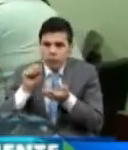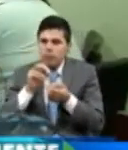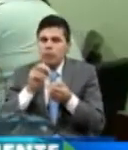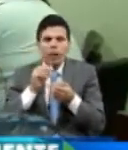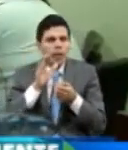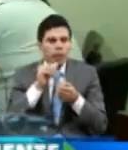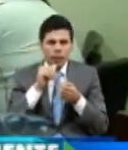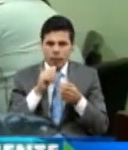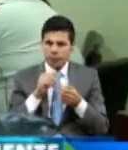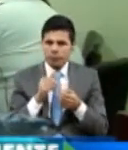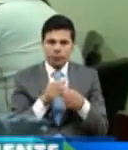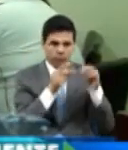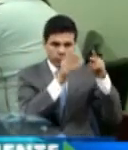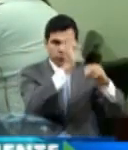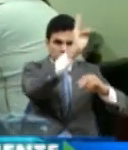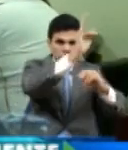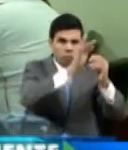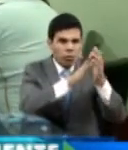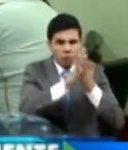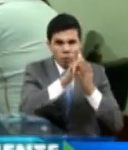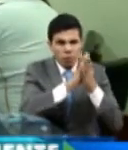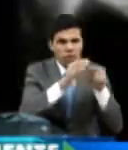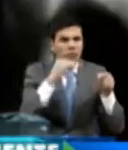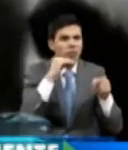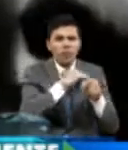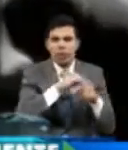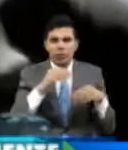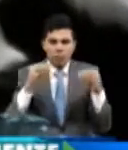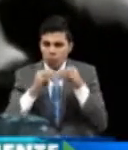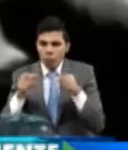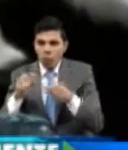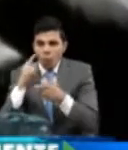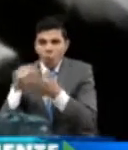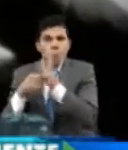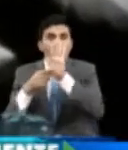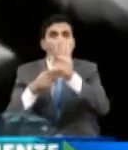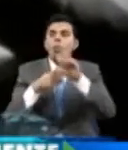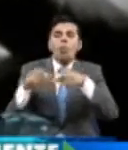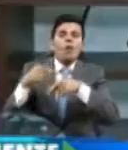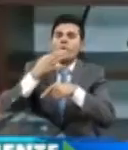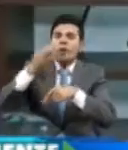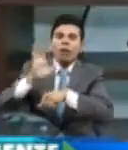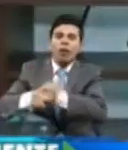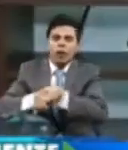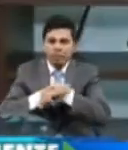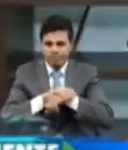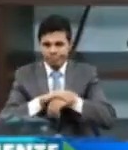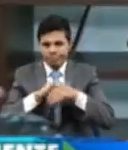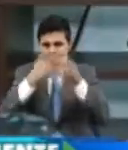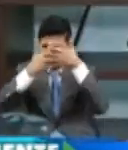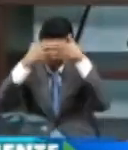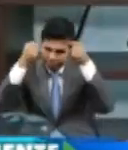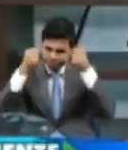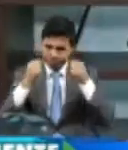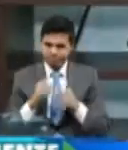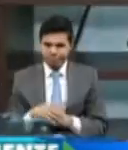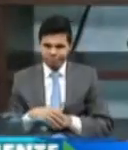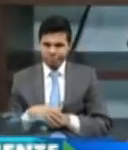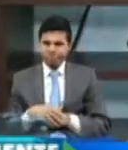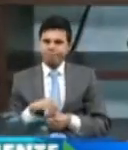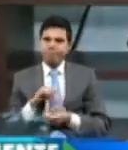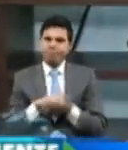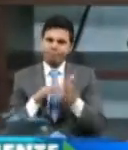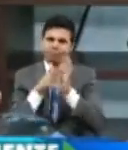Un testimonio no corroborado y según él, el afán de un positivo lo pusieron tras las rejas. Pues sí, esa ha sido la